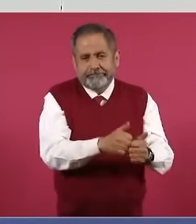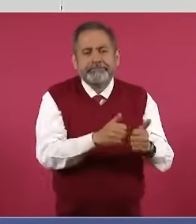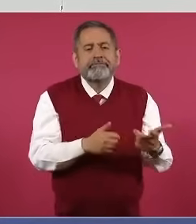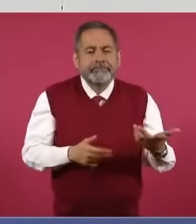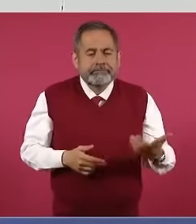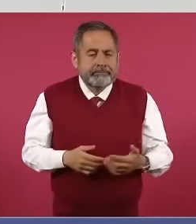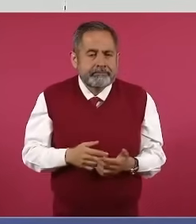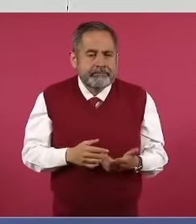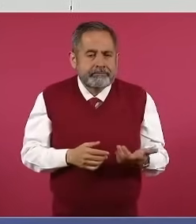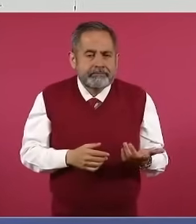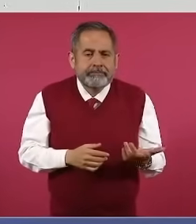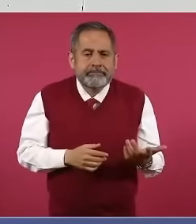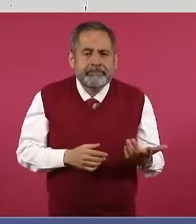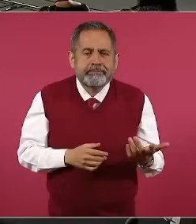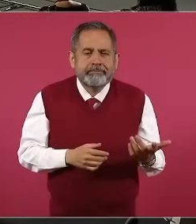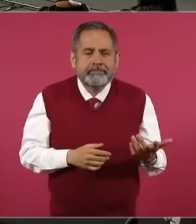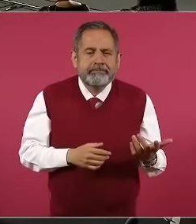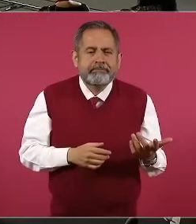porque